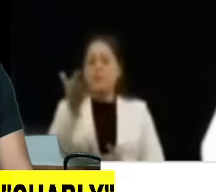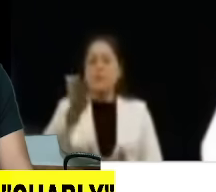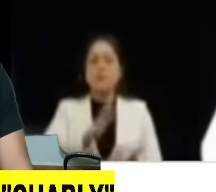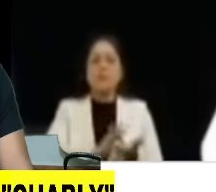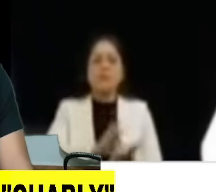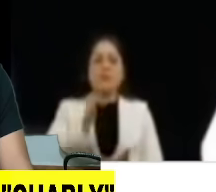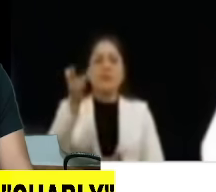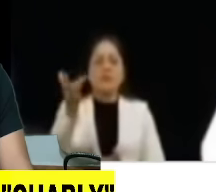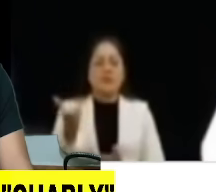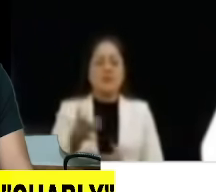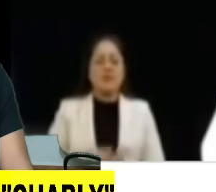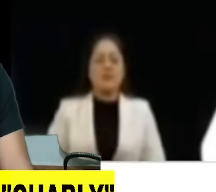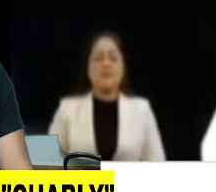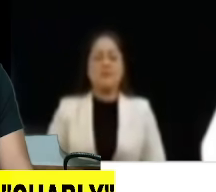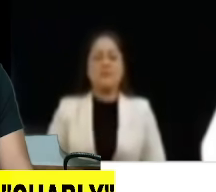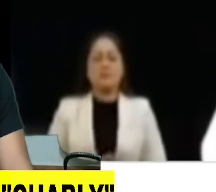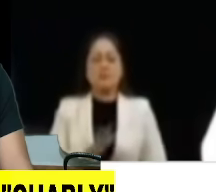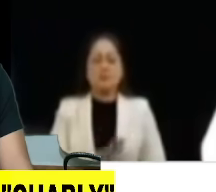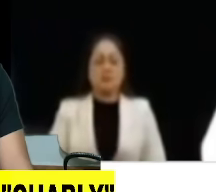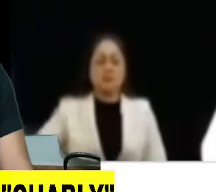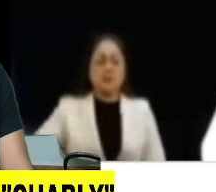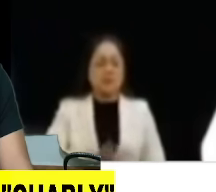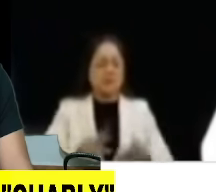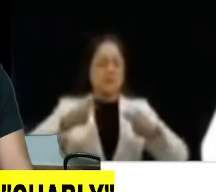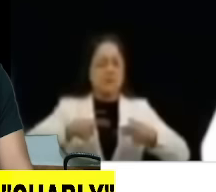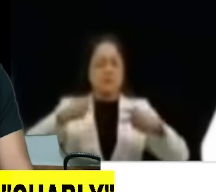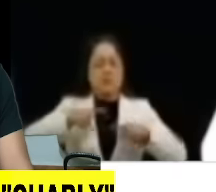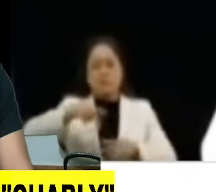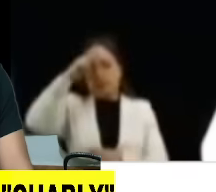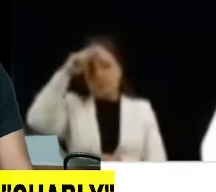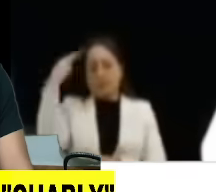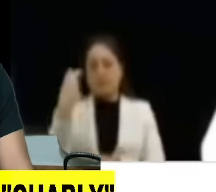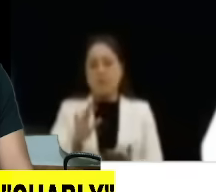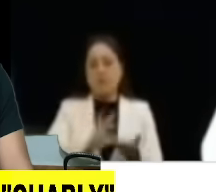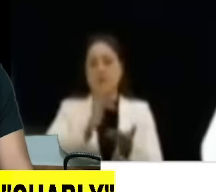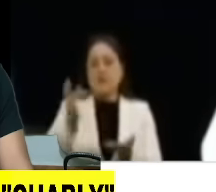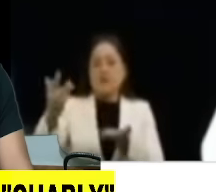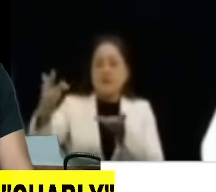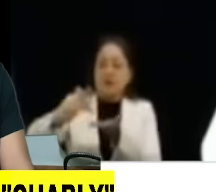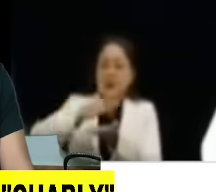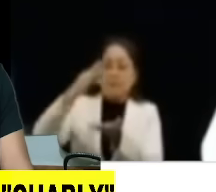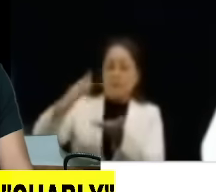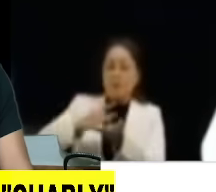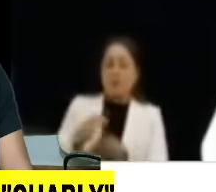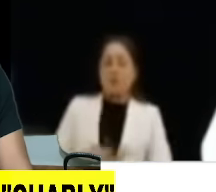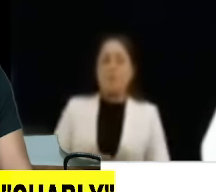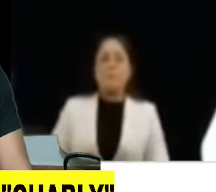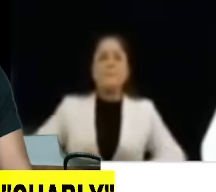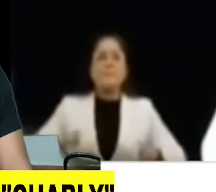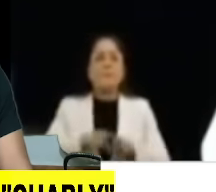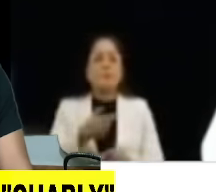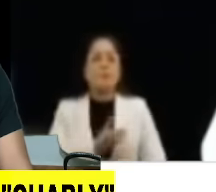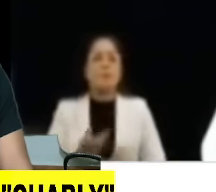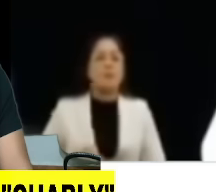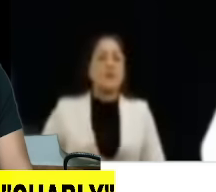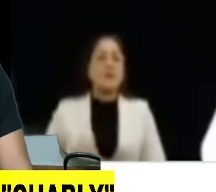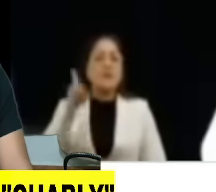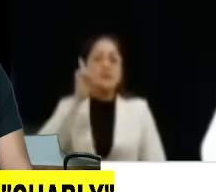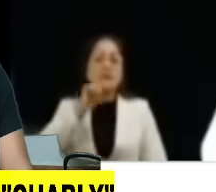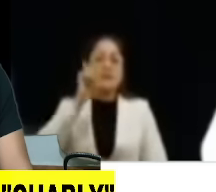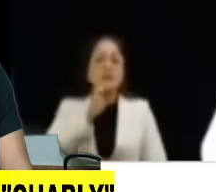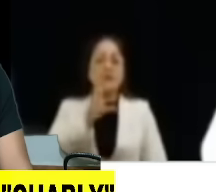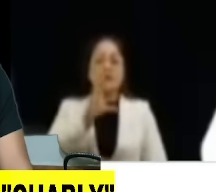agradecer al pueblo de México el respaldo a nuestra presidenta electa